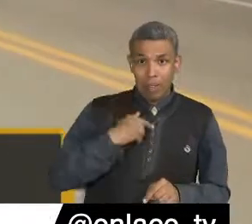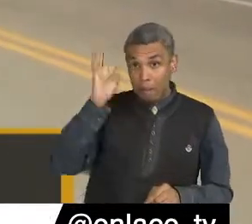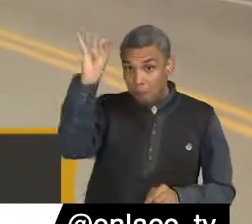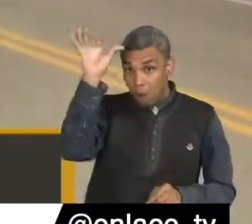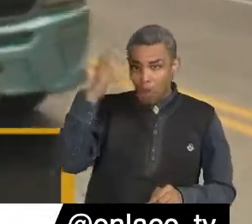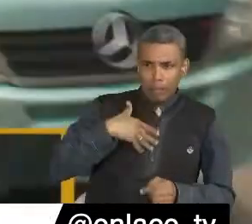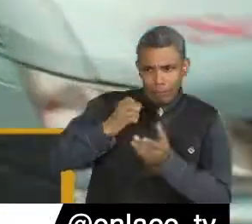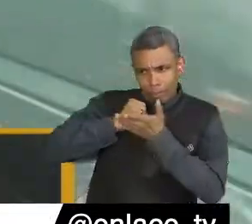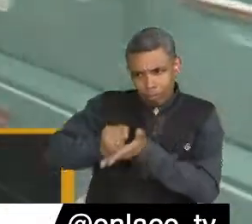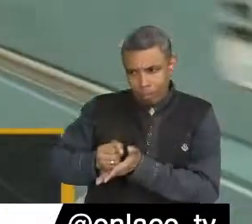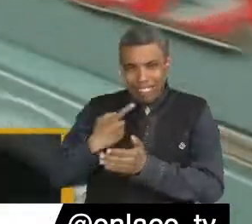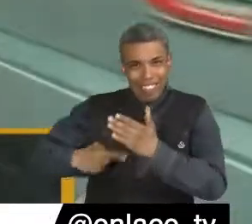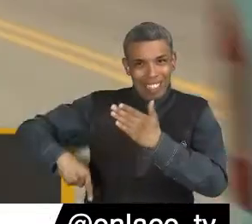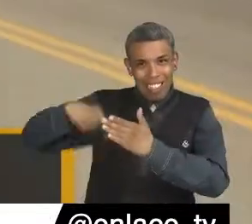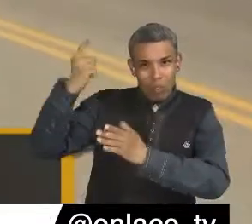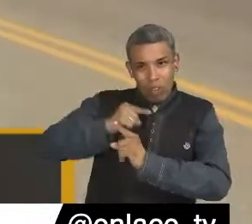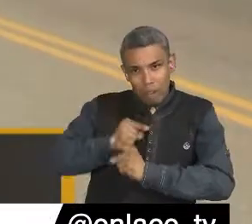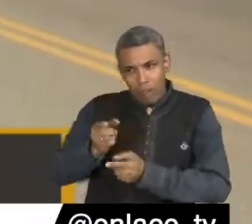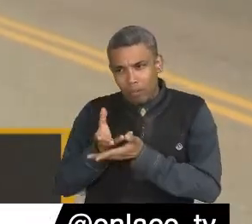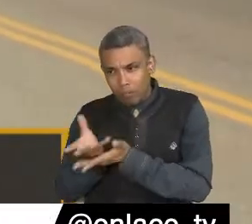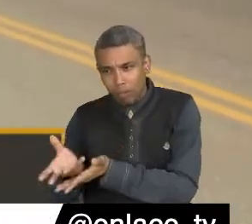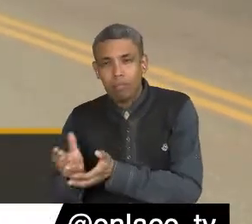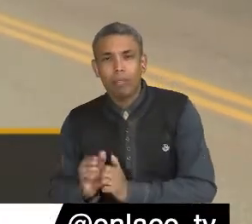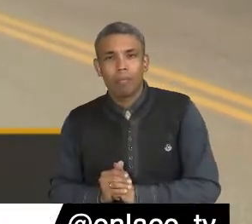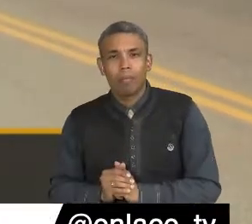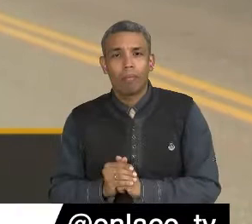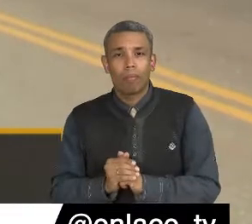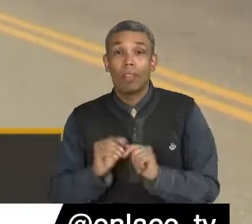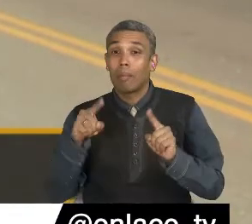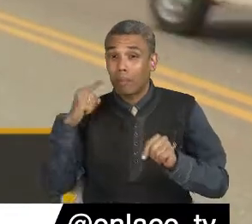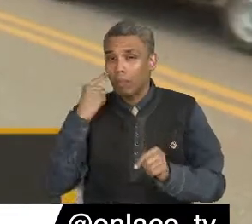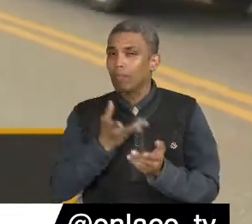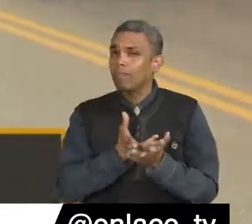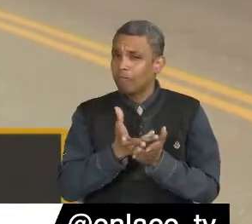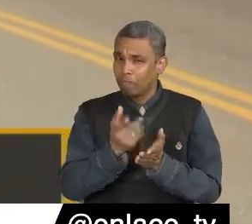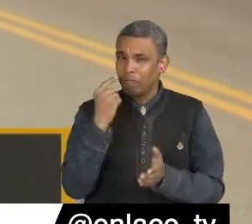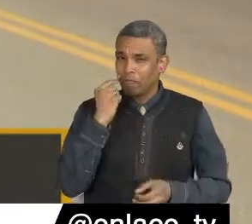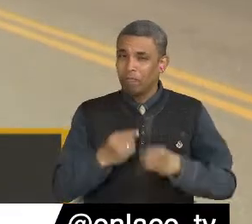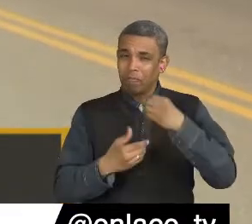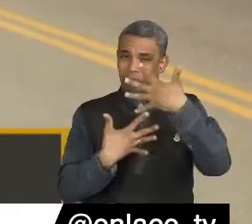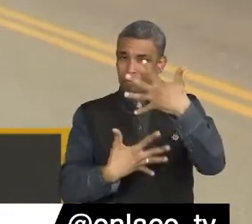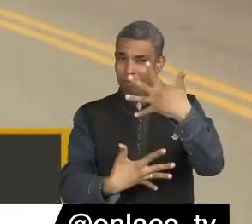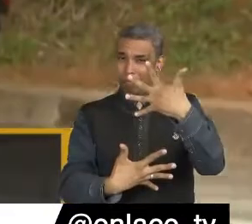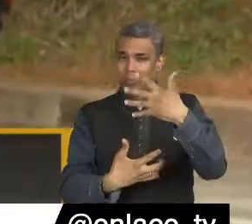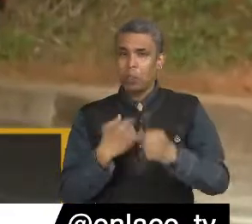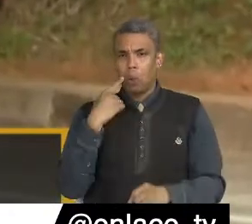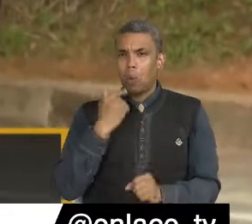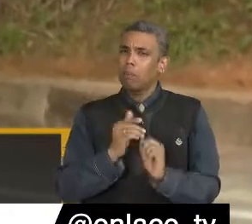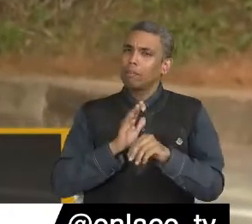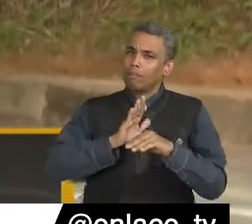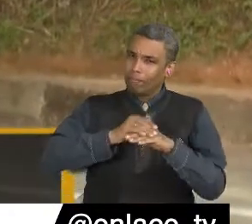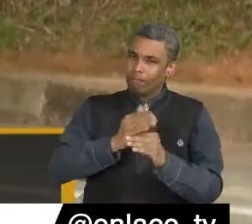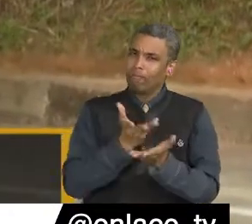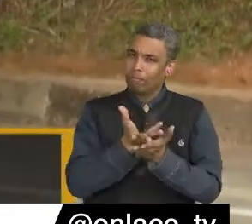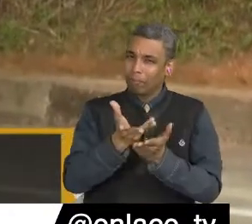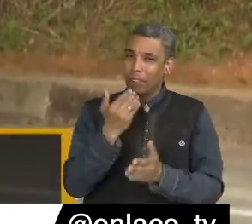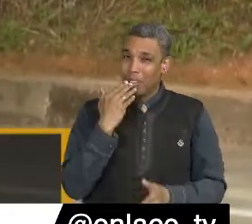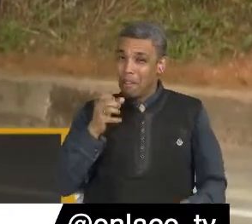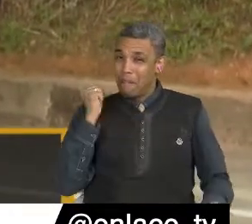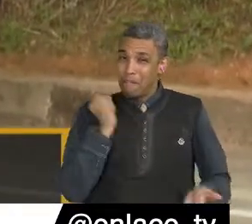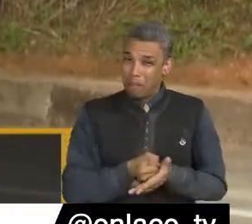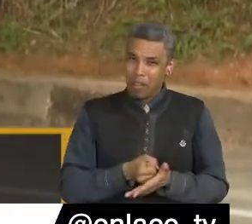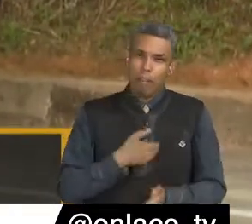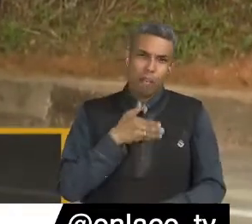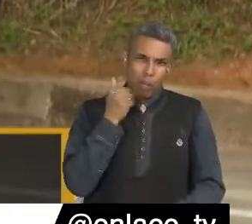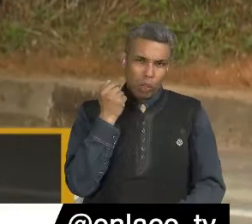de seguridad en las vías que debe ser observado por los ciudadanos para así permitir disminuir aquellos riesgos de